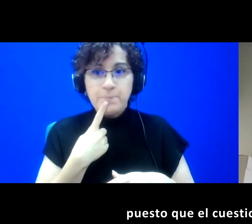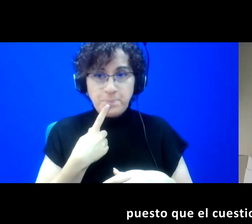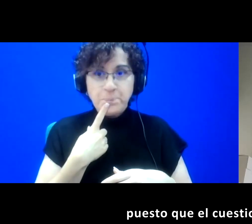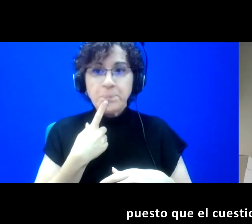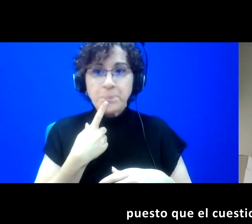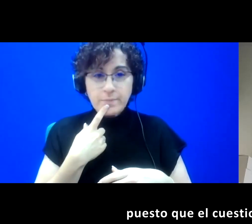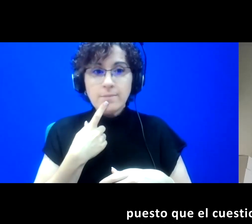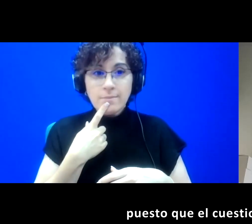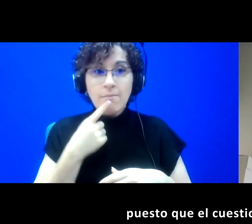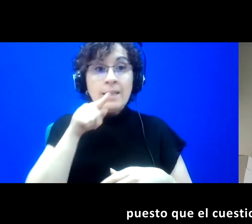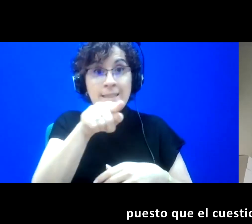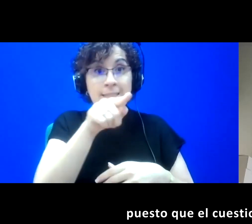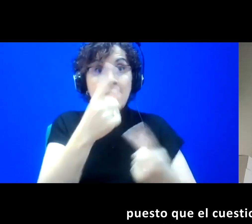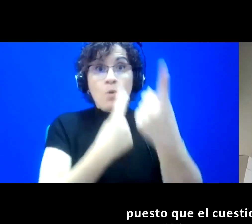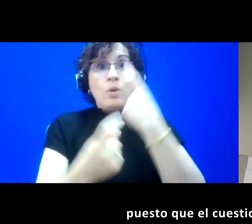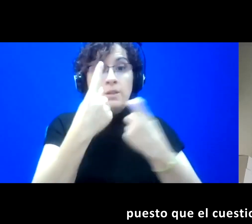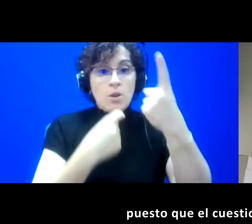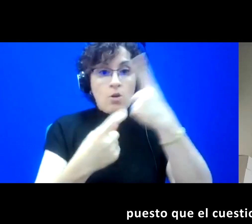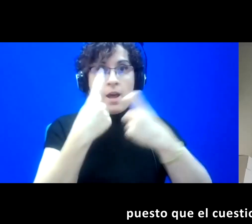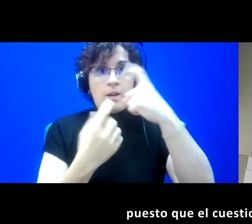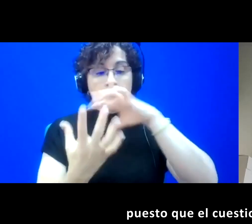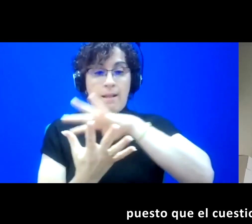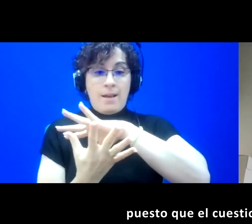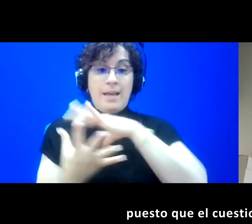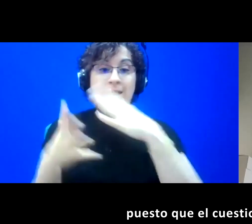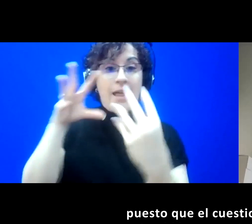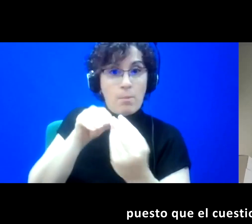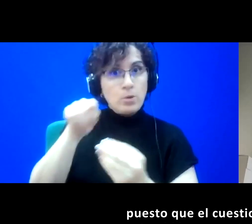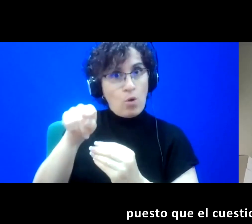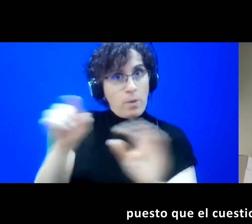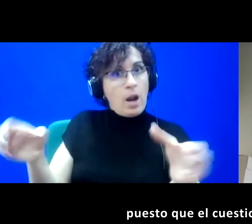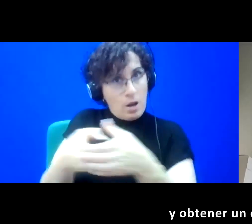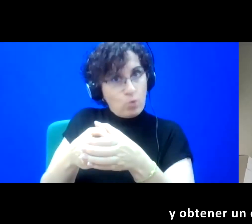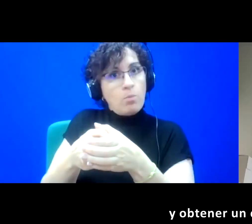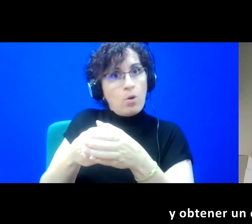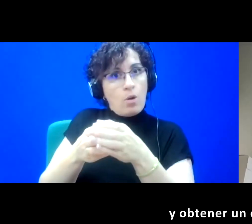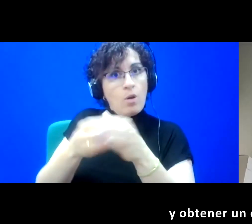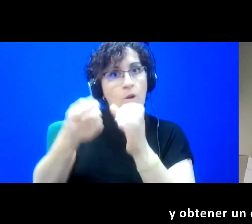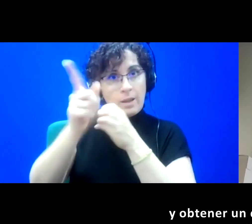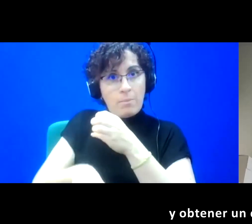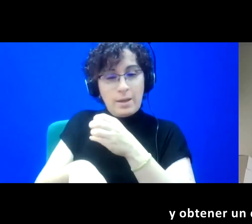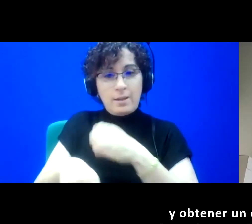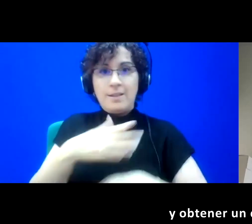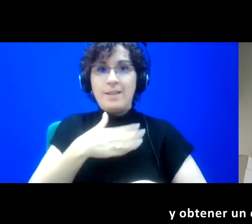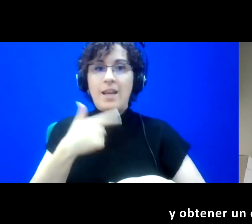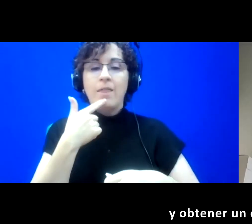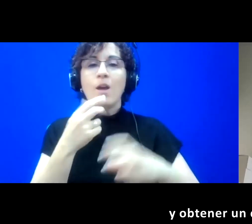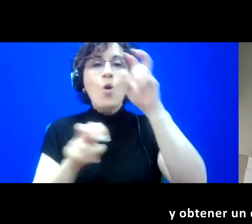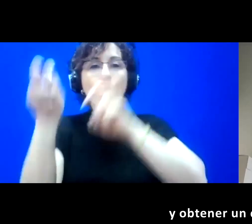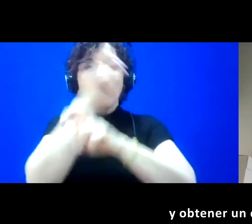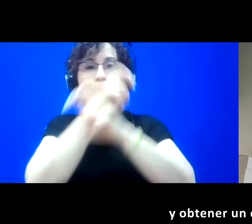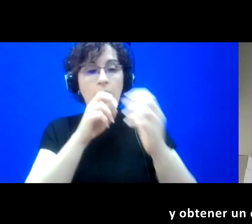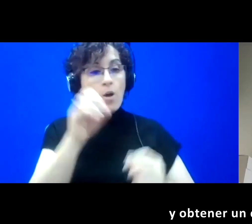ese cuestionario se adaptó también para estos otros grupos, para tener un contraste con